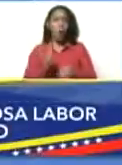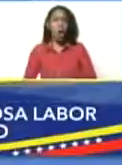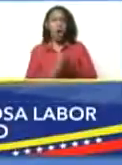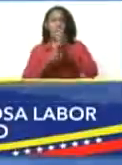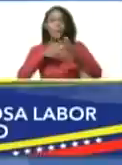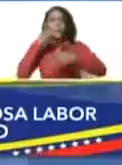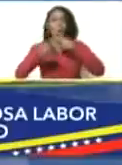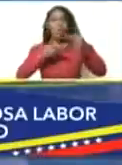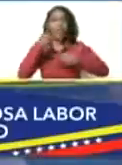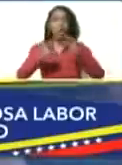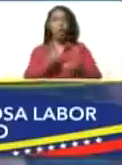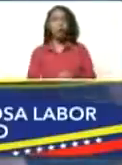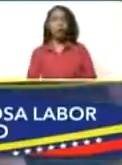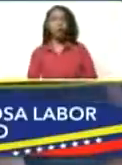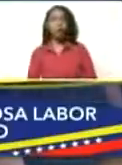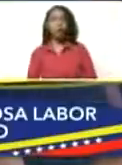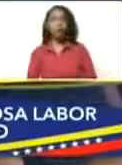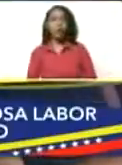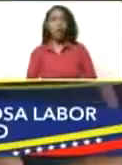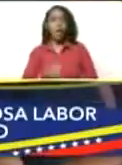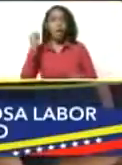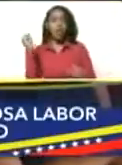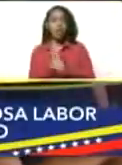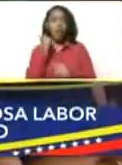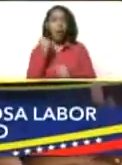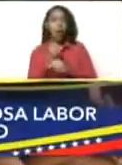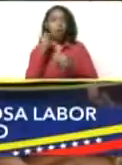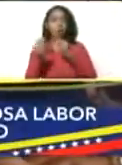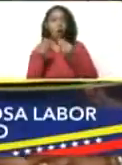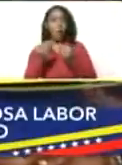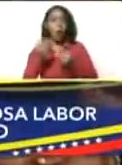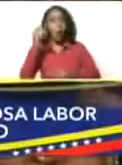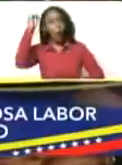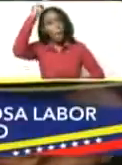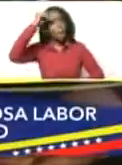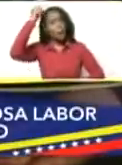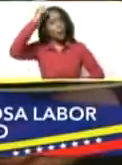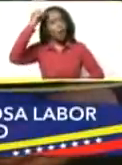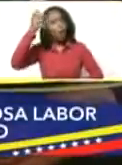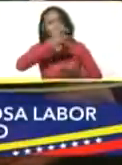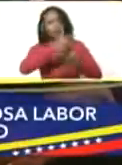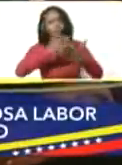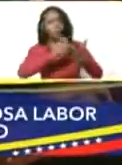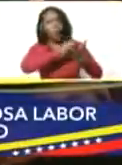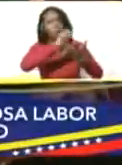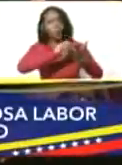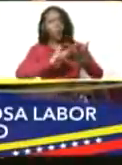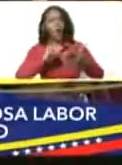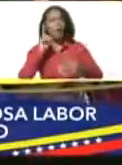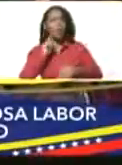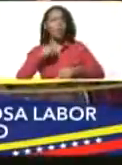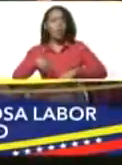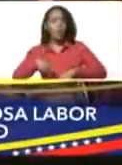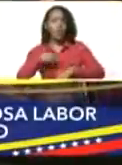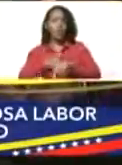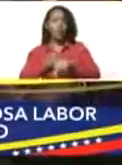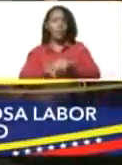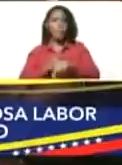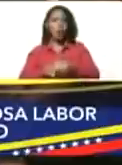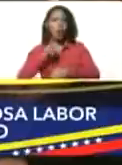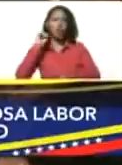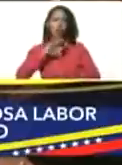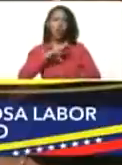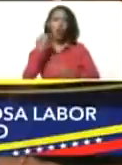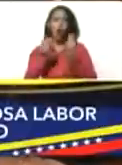político y su labor como cronista de este tiempo histórico, como